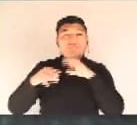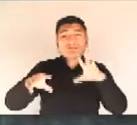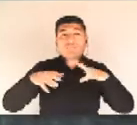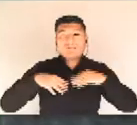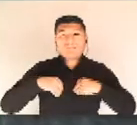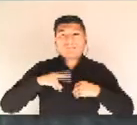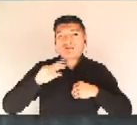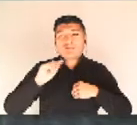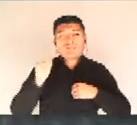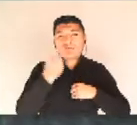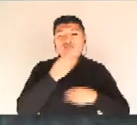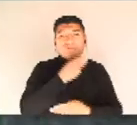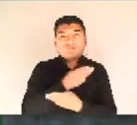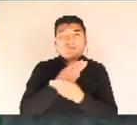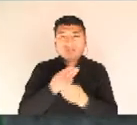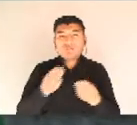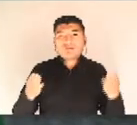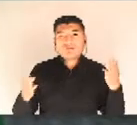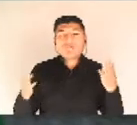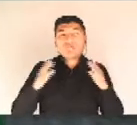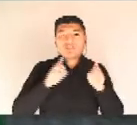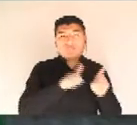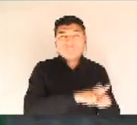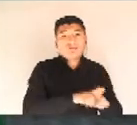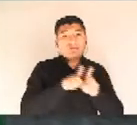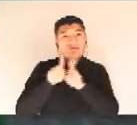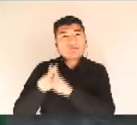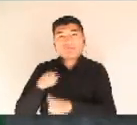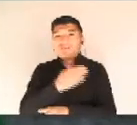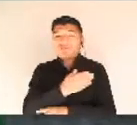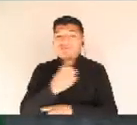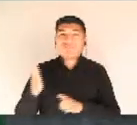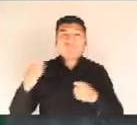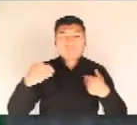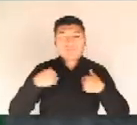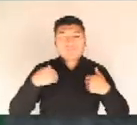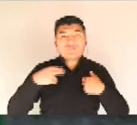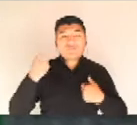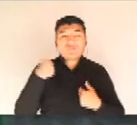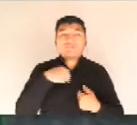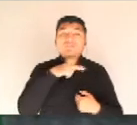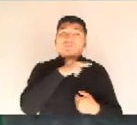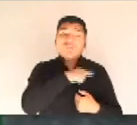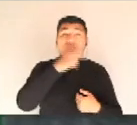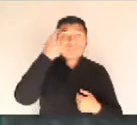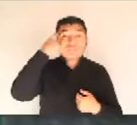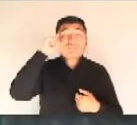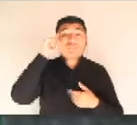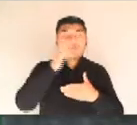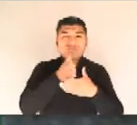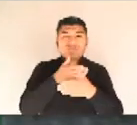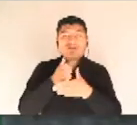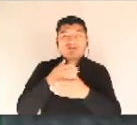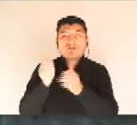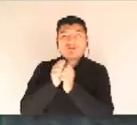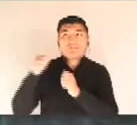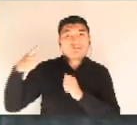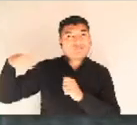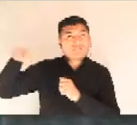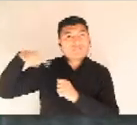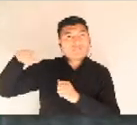solo materialmente sino también la riqueza que tenemos nosotros para compartir con ellos